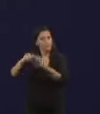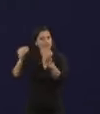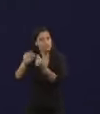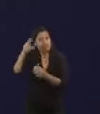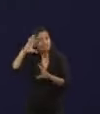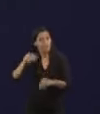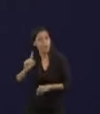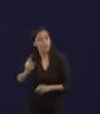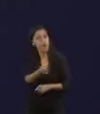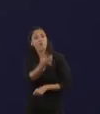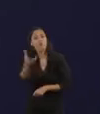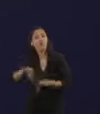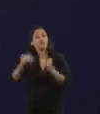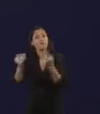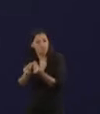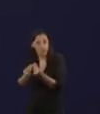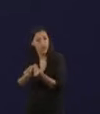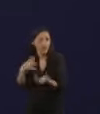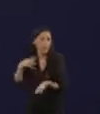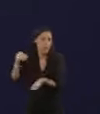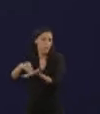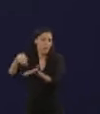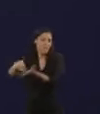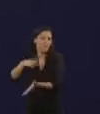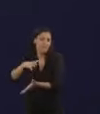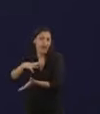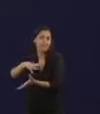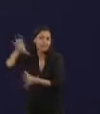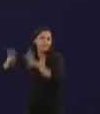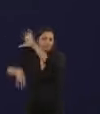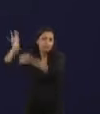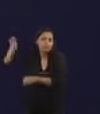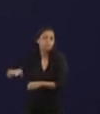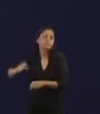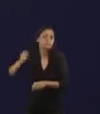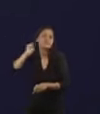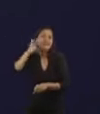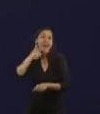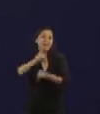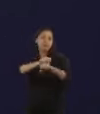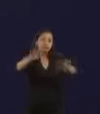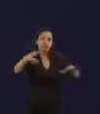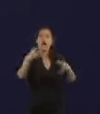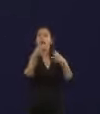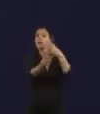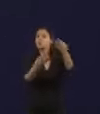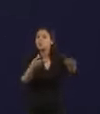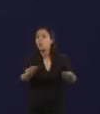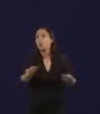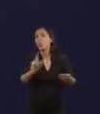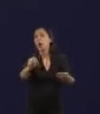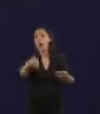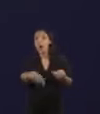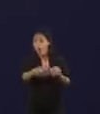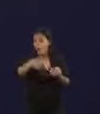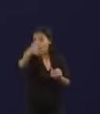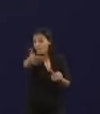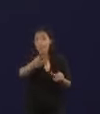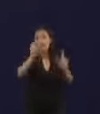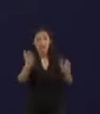No recuerdo el número pero hay otra decena de barcos que por supuesto van a van a colaborar con que no haya faltante de gas ni Ahora ni más